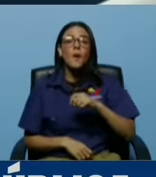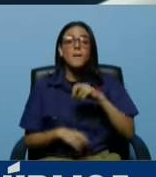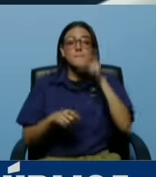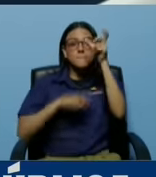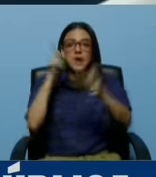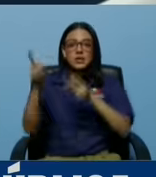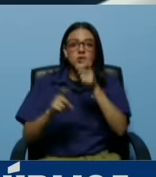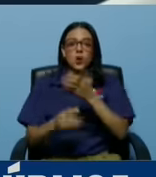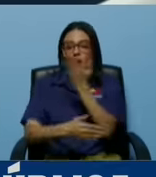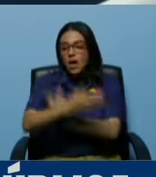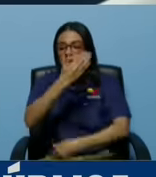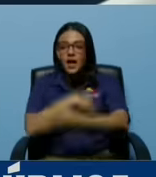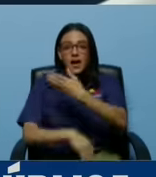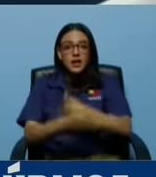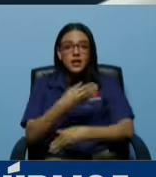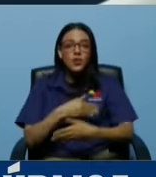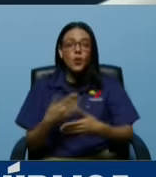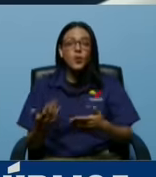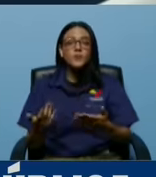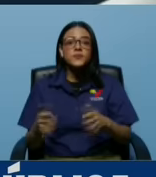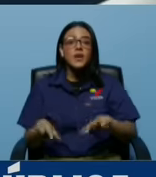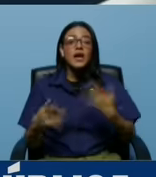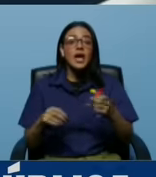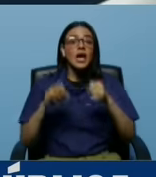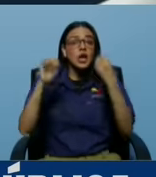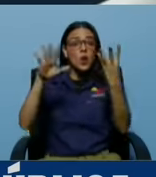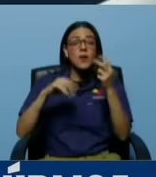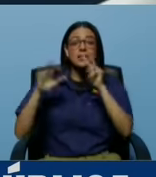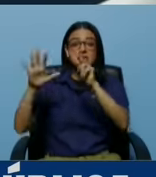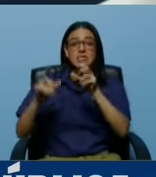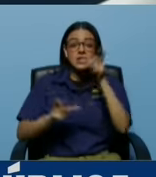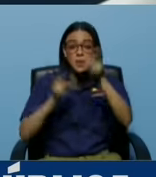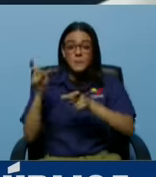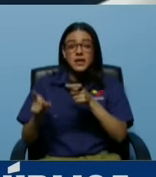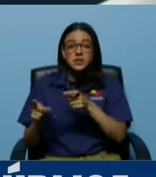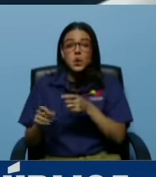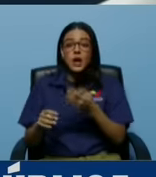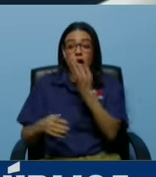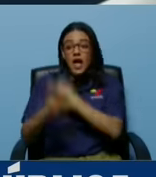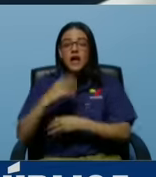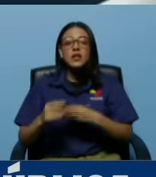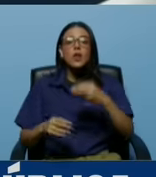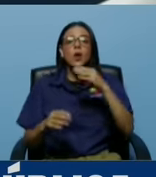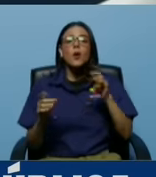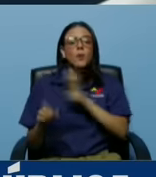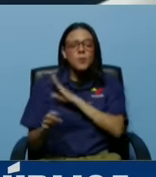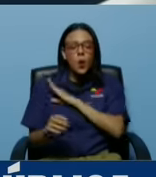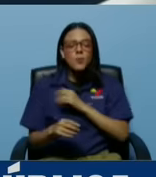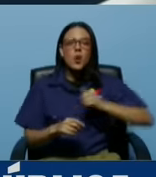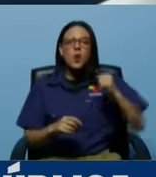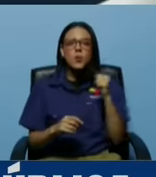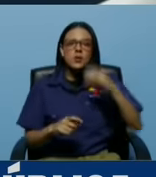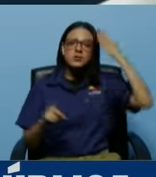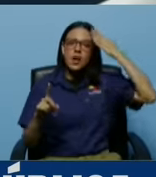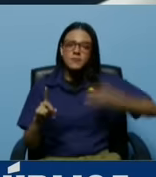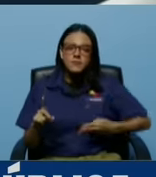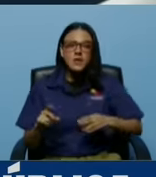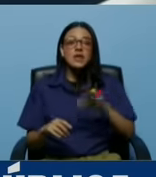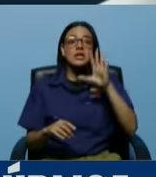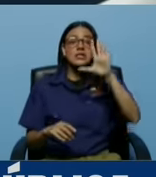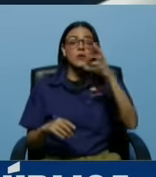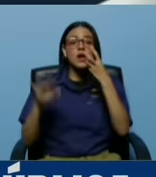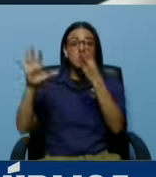cuales de estos 97 heridos pertenecen a cuerpos de seguridad del Estado, 58 pertenecen a la Policía